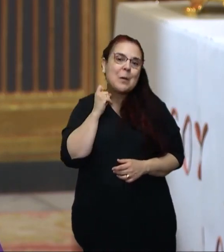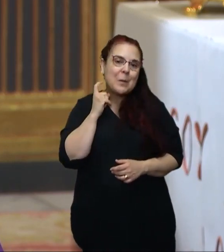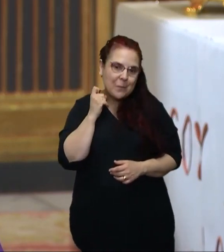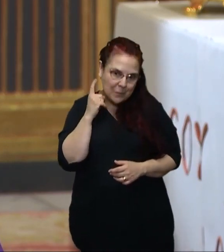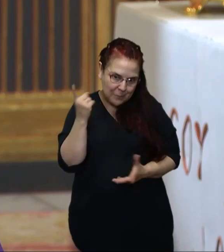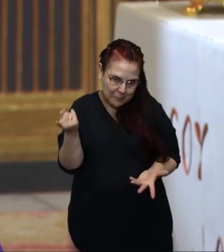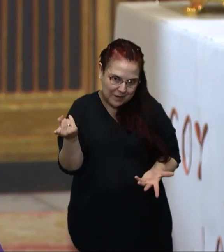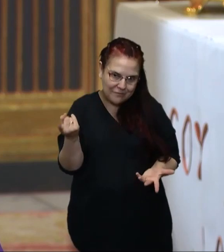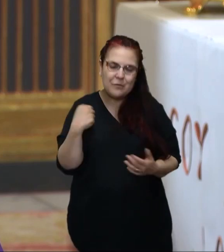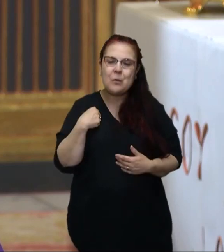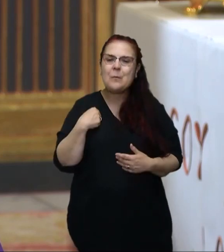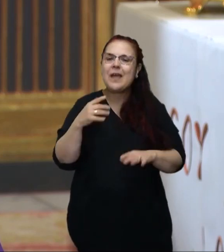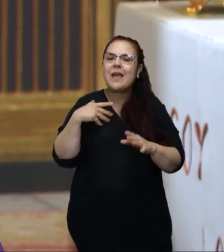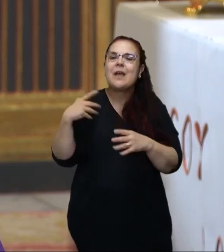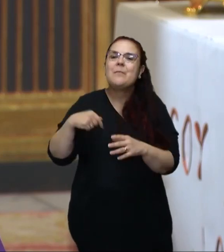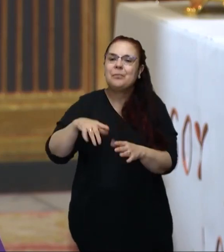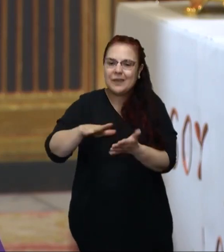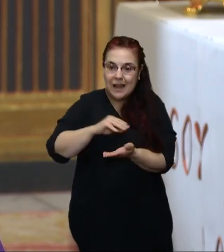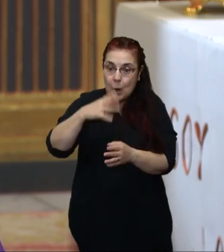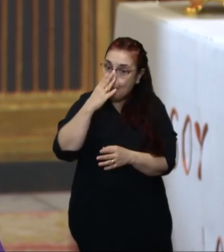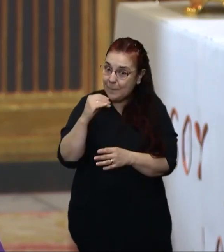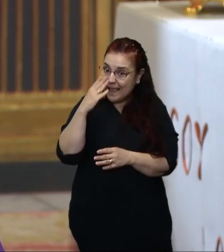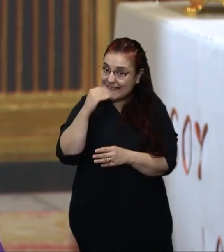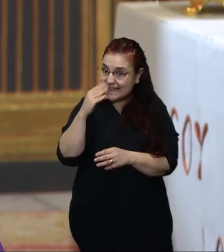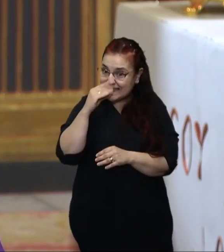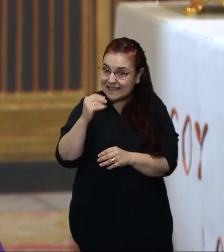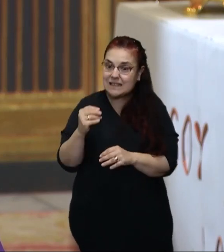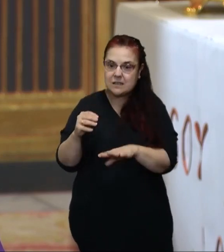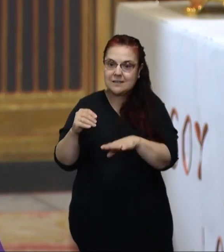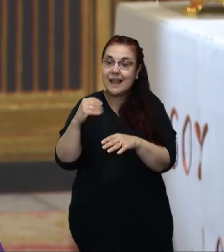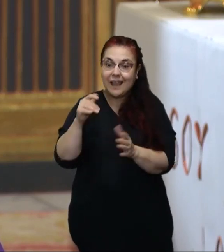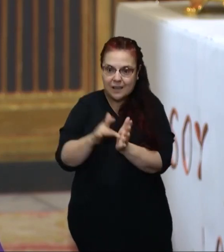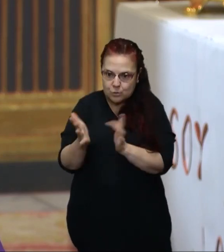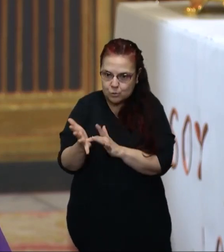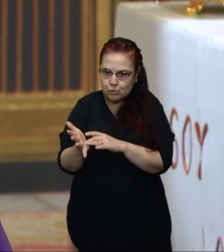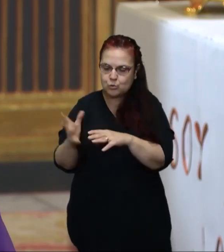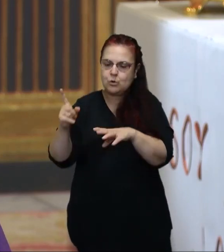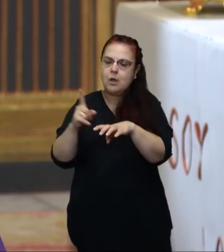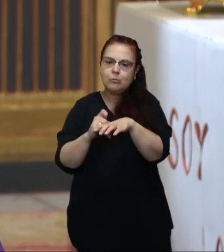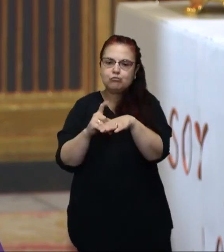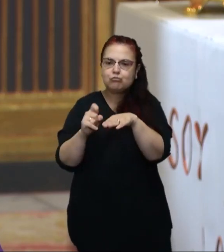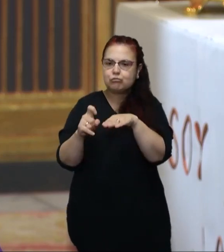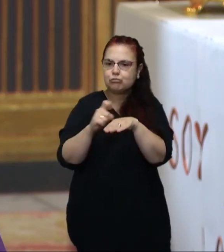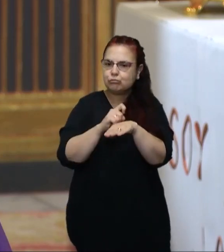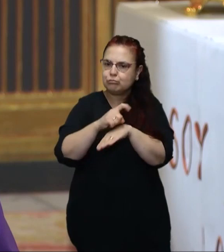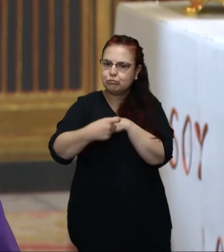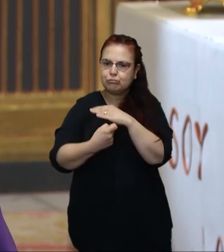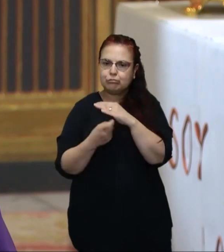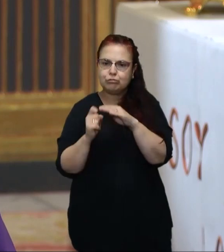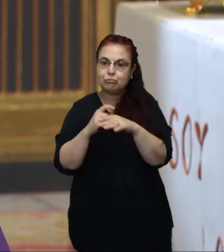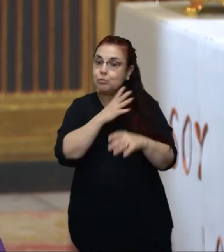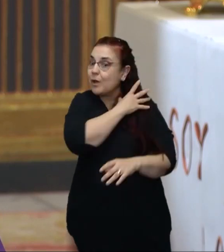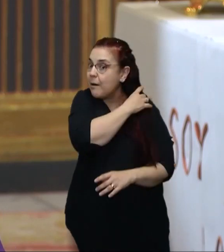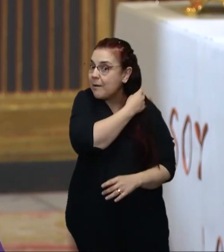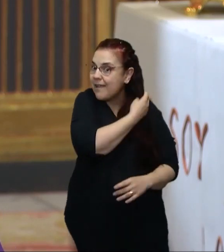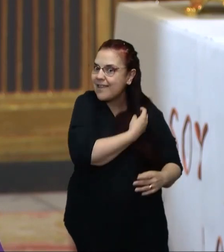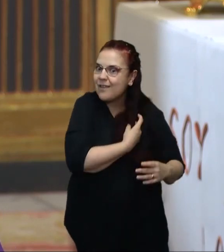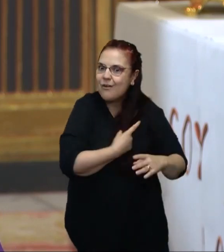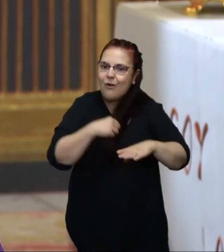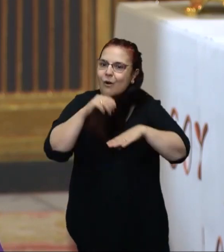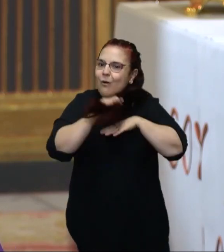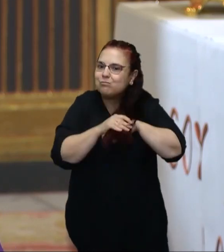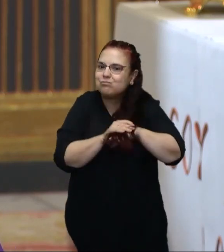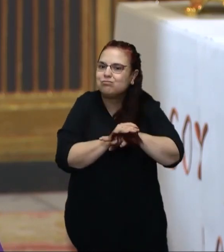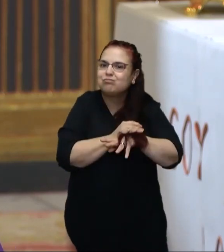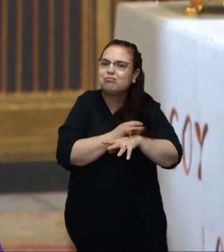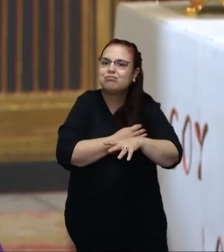y lo unge con sus cabellos. Estamos en un clima de expectación, dice el evangelista Juan, a 6 días de